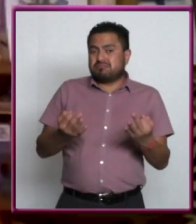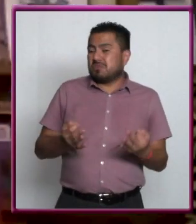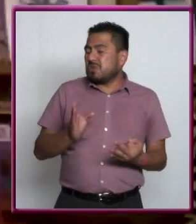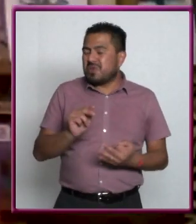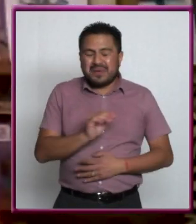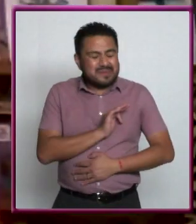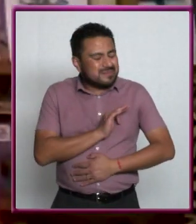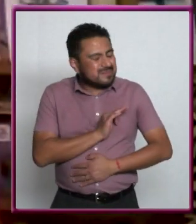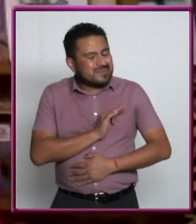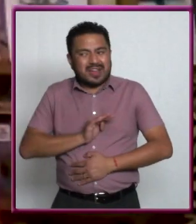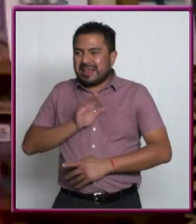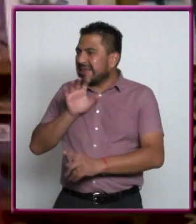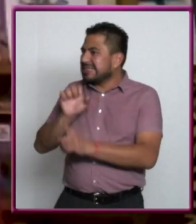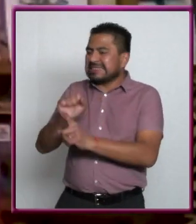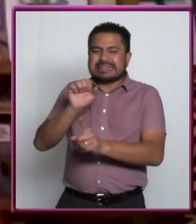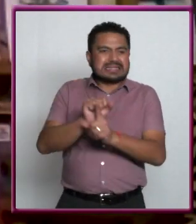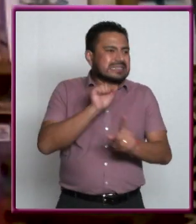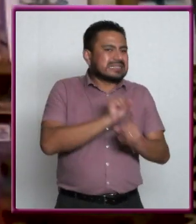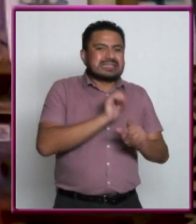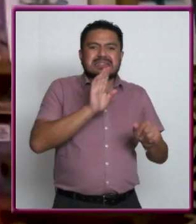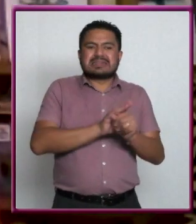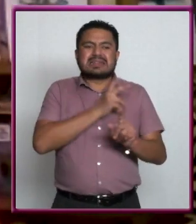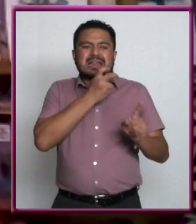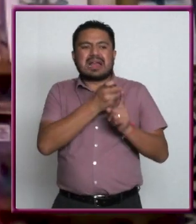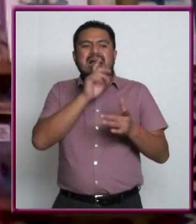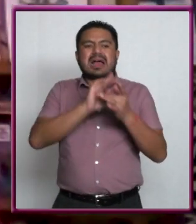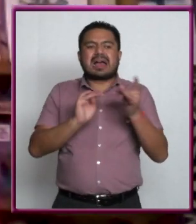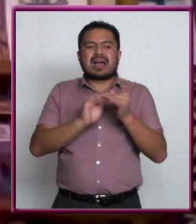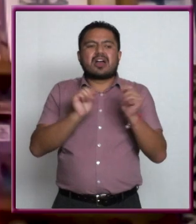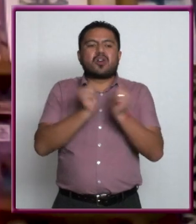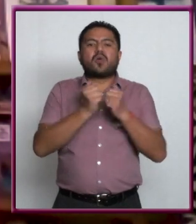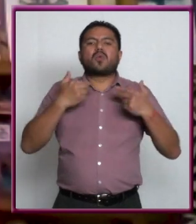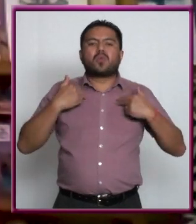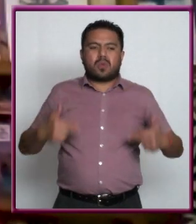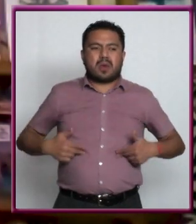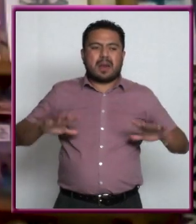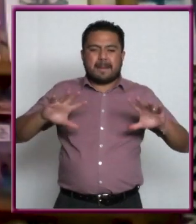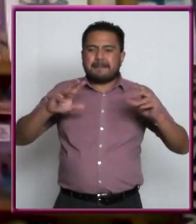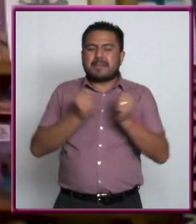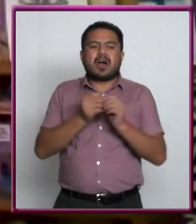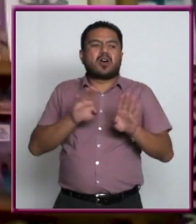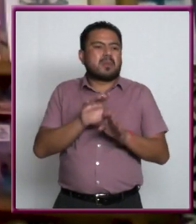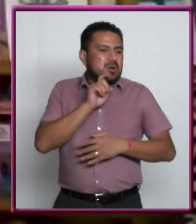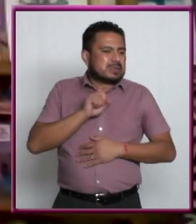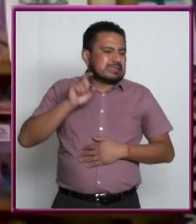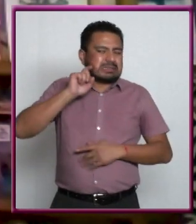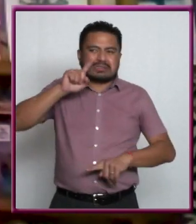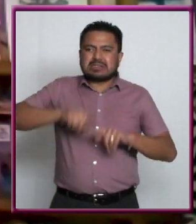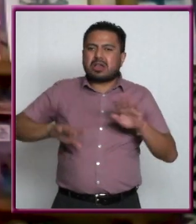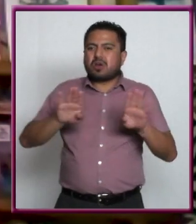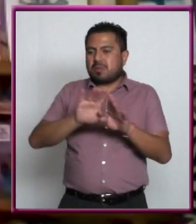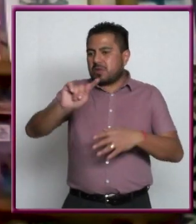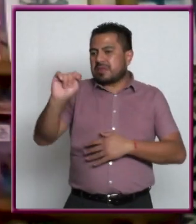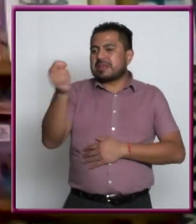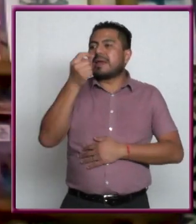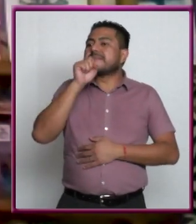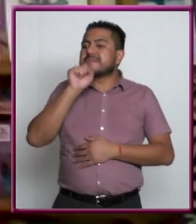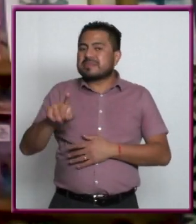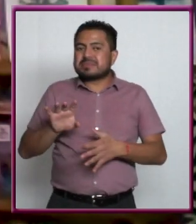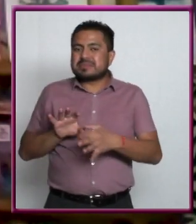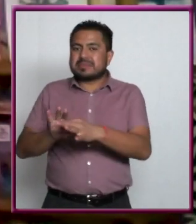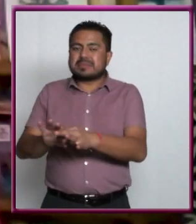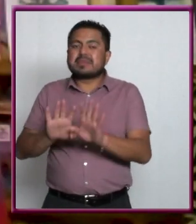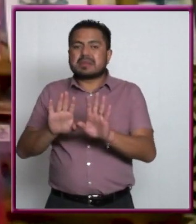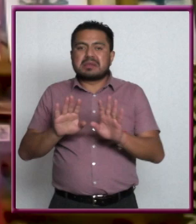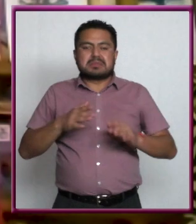Pues es que realmente no se puede identificar, porque aquí ya hablamos de cuestiones humanas más que sexológicas o incluso tecnológicas,